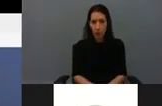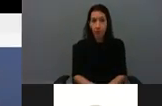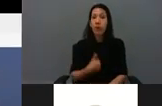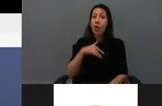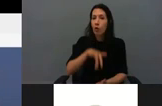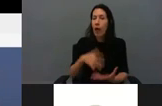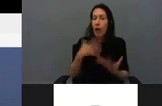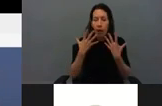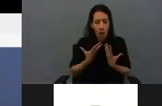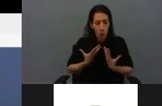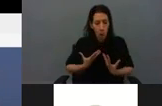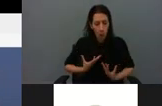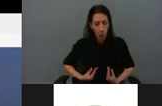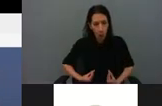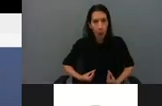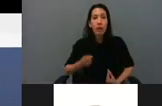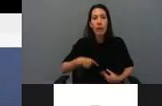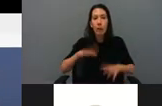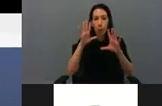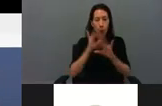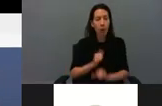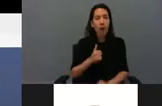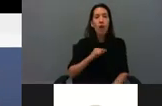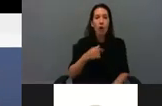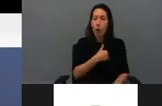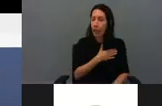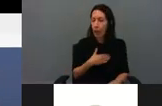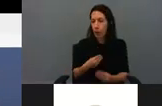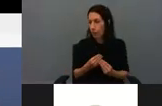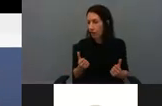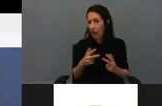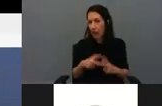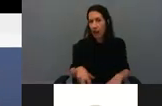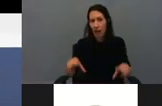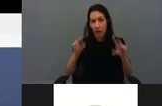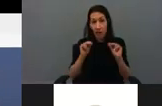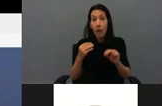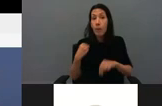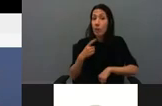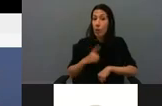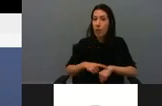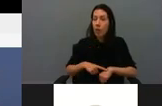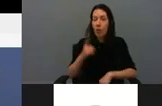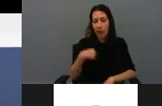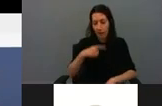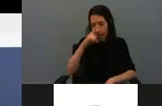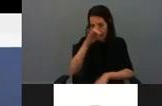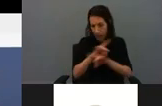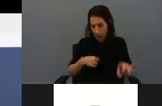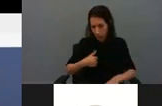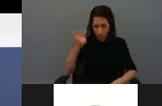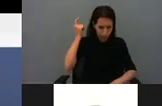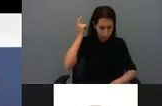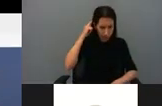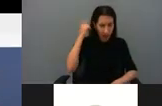gran depresión en la que perdí mucho peso y solo quería desaparecer, pero al mismo tiempo sabía que tenía